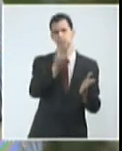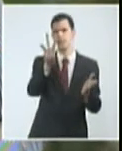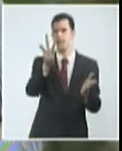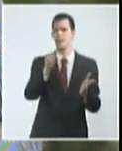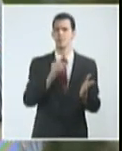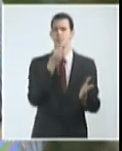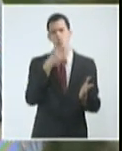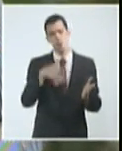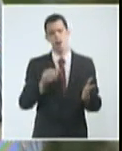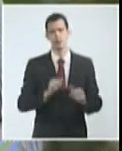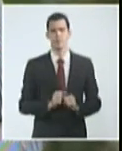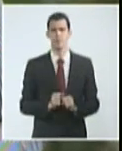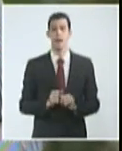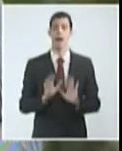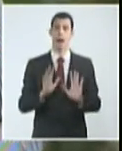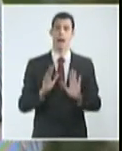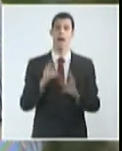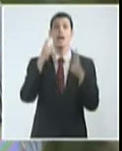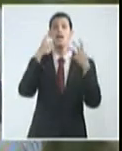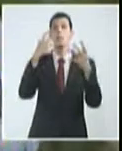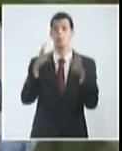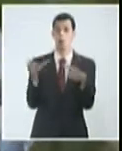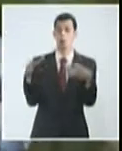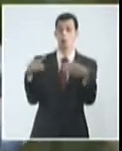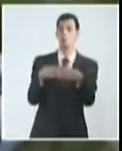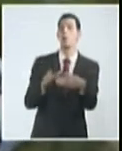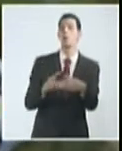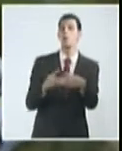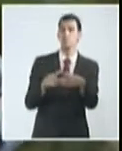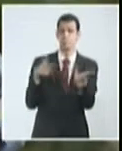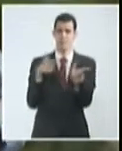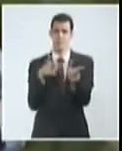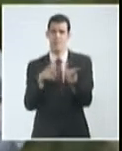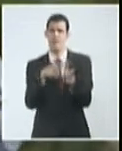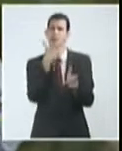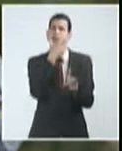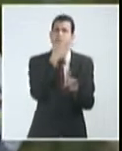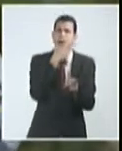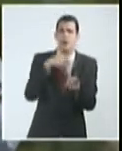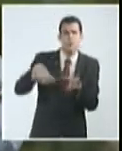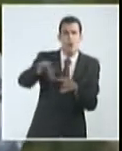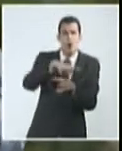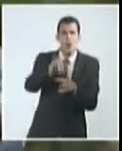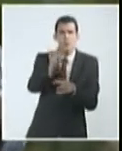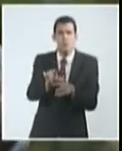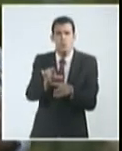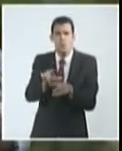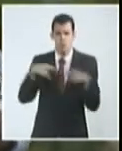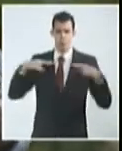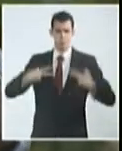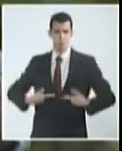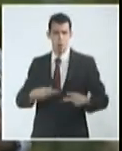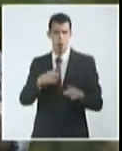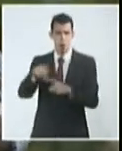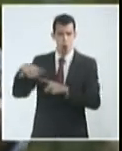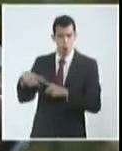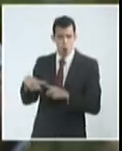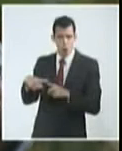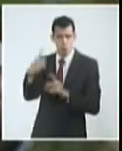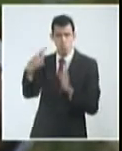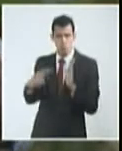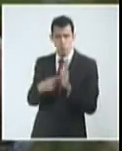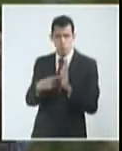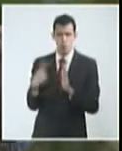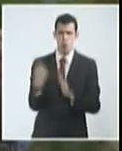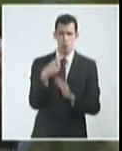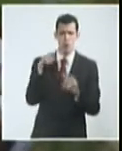de sus historias de vida, mucho conocimiento y mucho reconocimiento de temas que tenemos que abordar